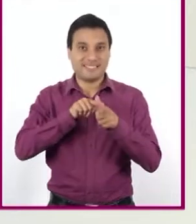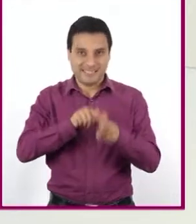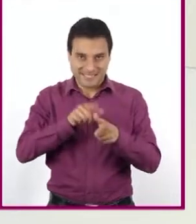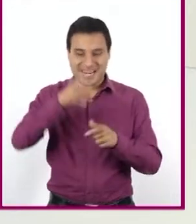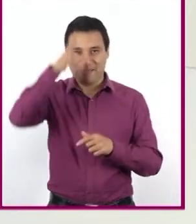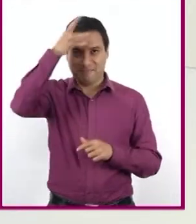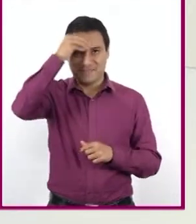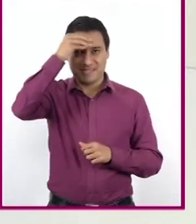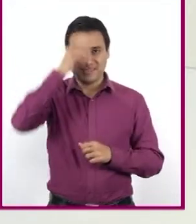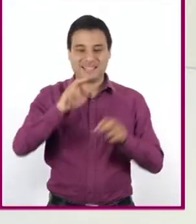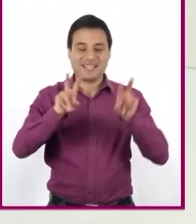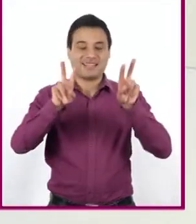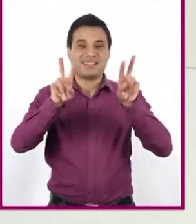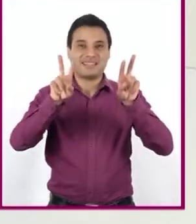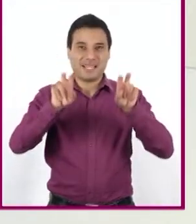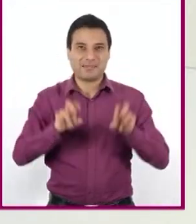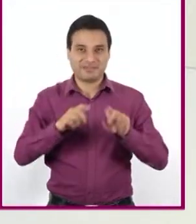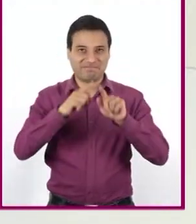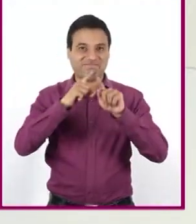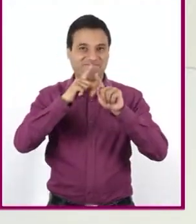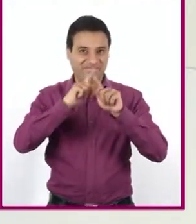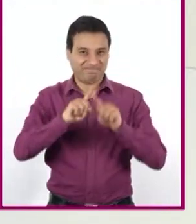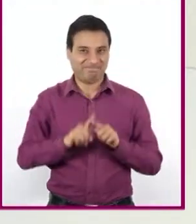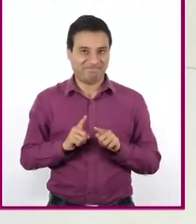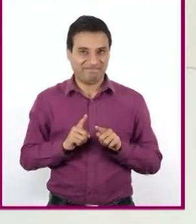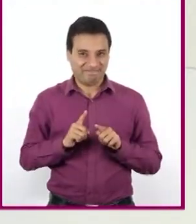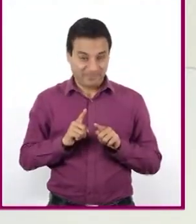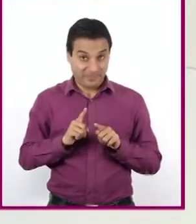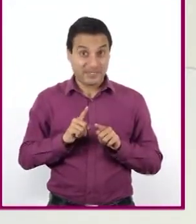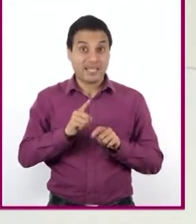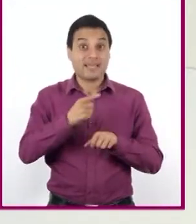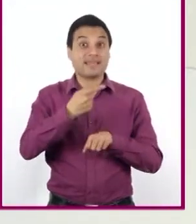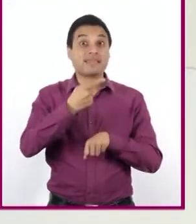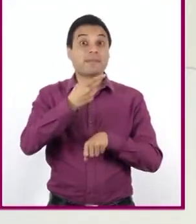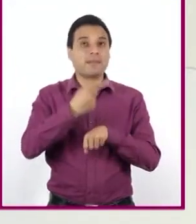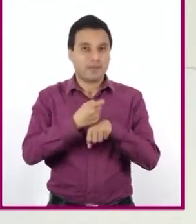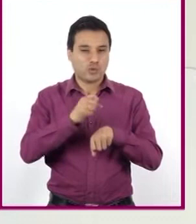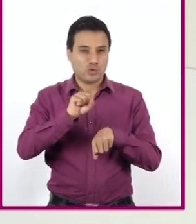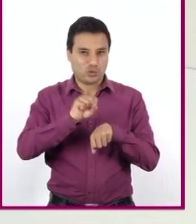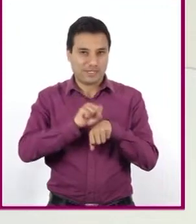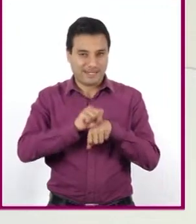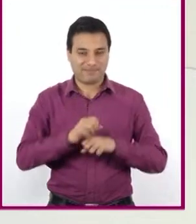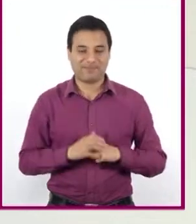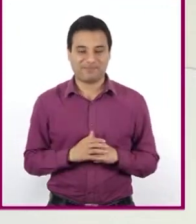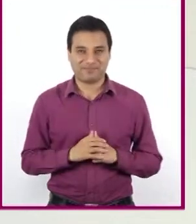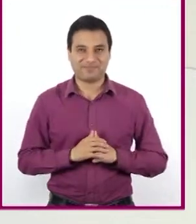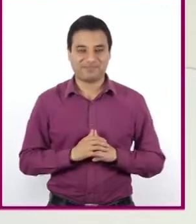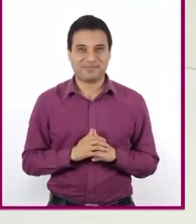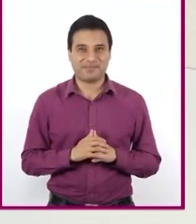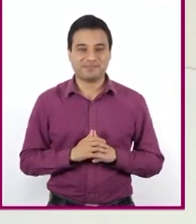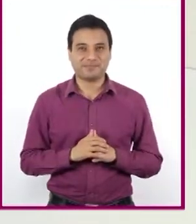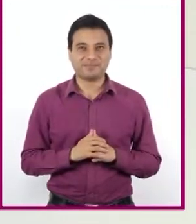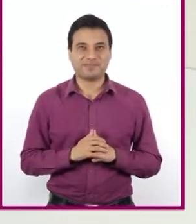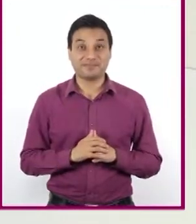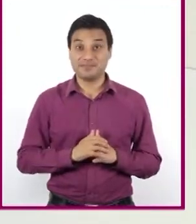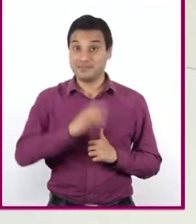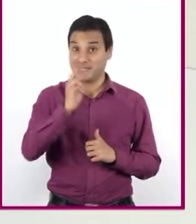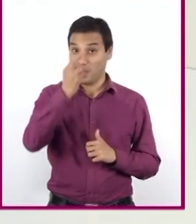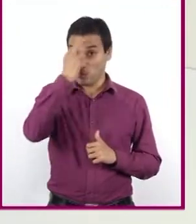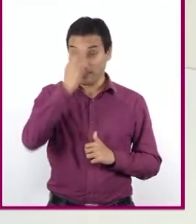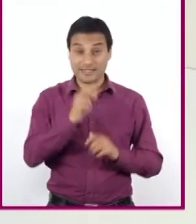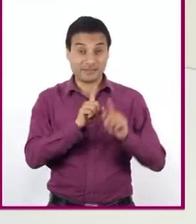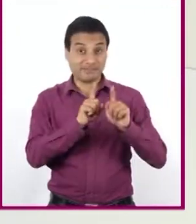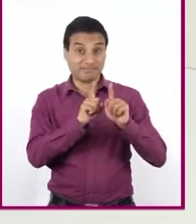estos temas correspondientes a las asignaturas de primer grado de secundaria. Recuerden mantener la sana